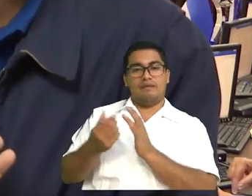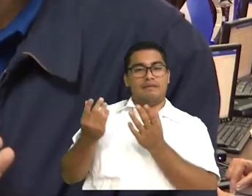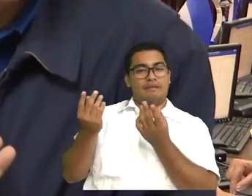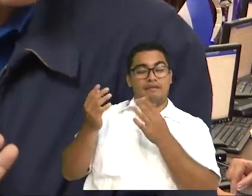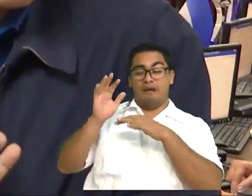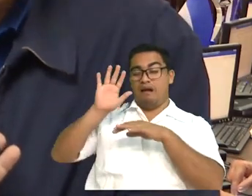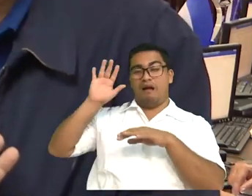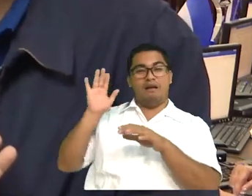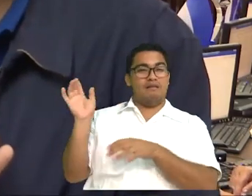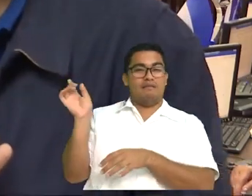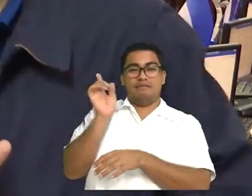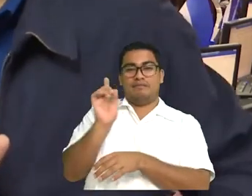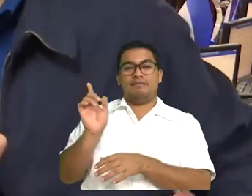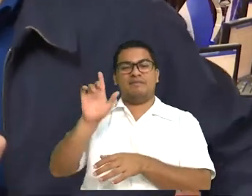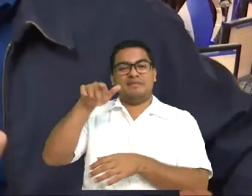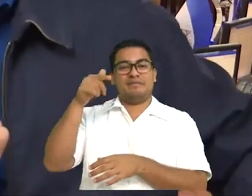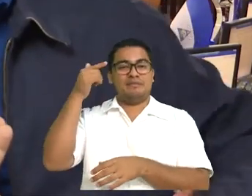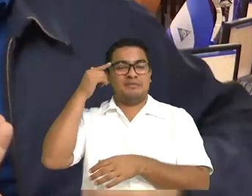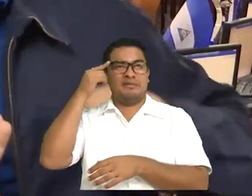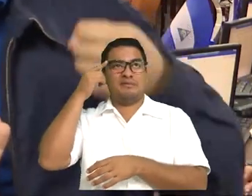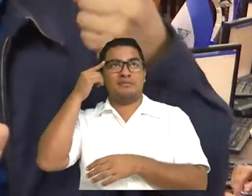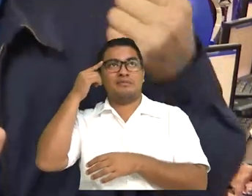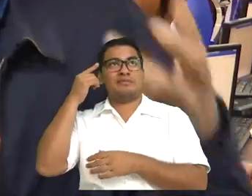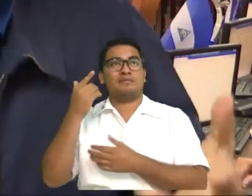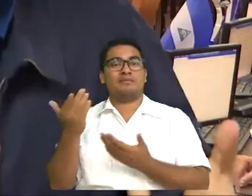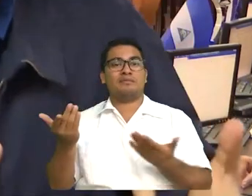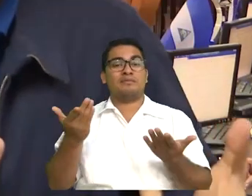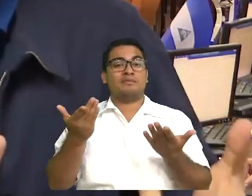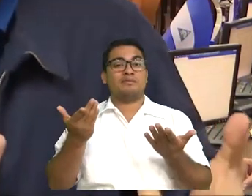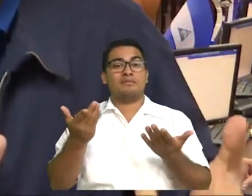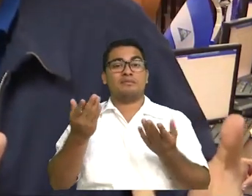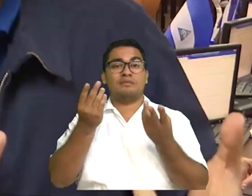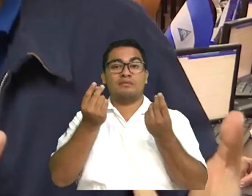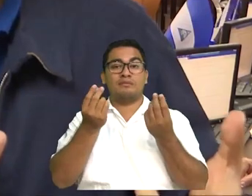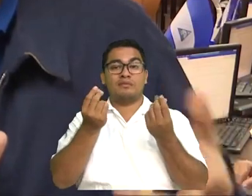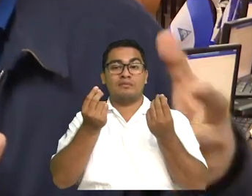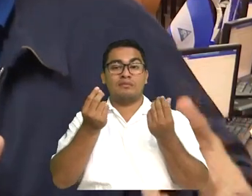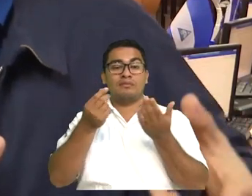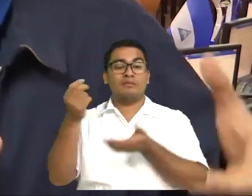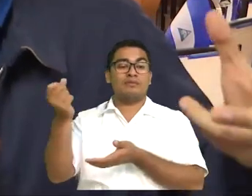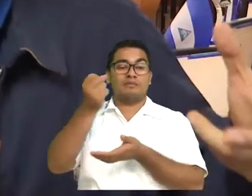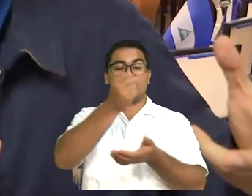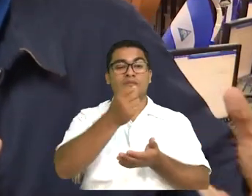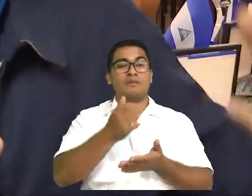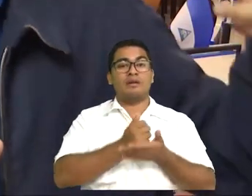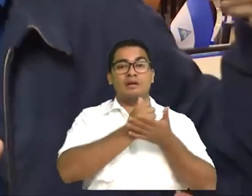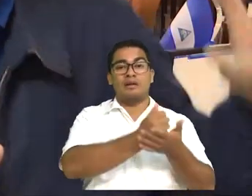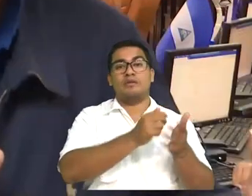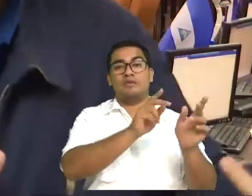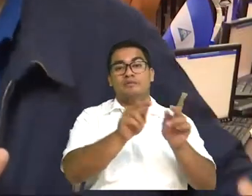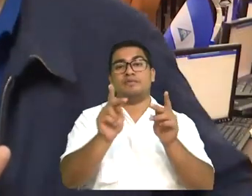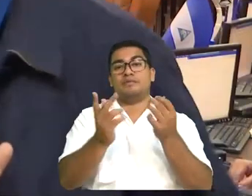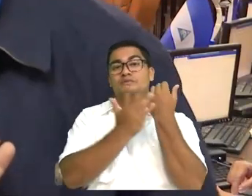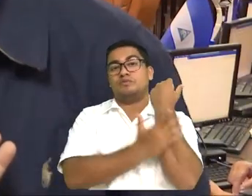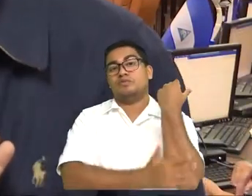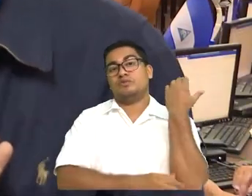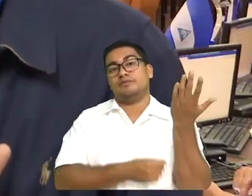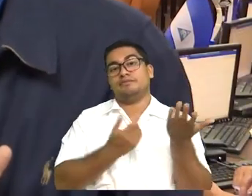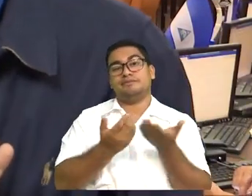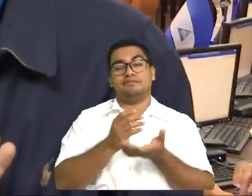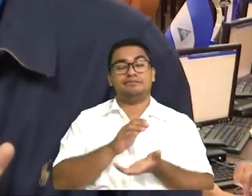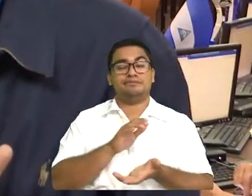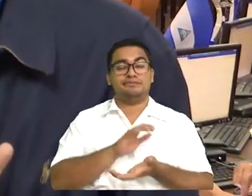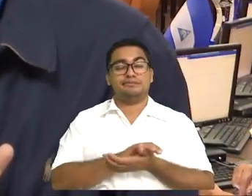estamos hablando de un gobierno que reinvierte esos recursos a favor de los sectores más desprotegidos